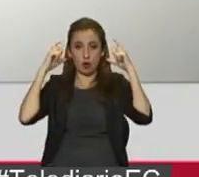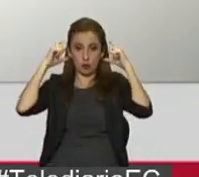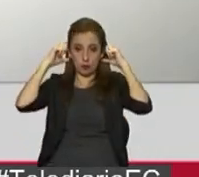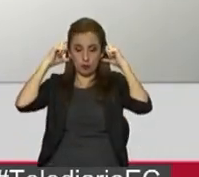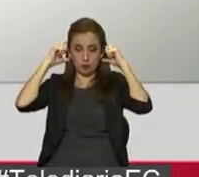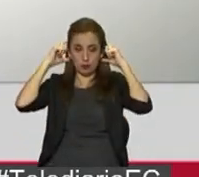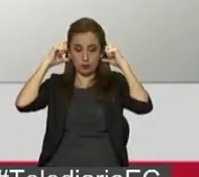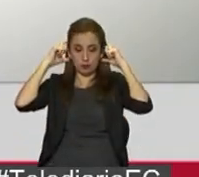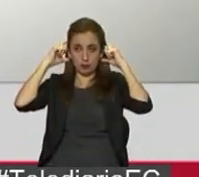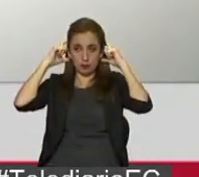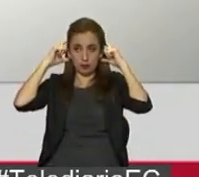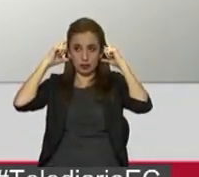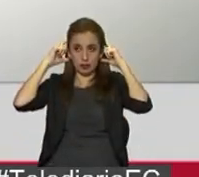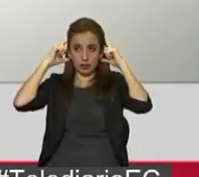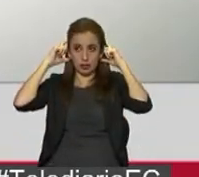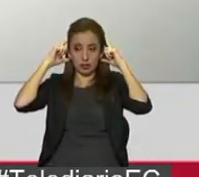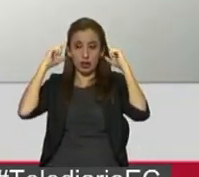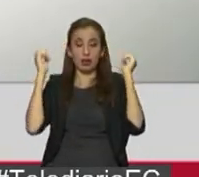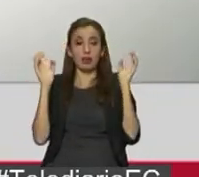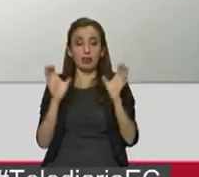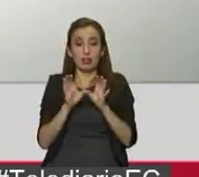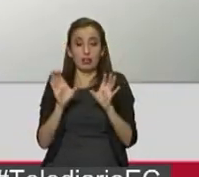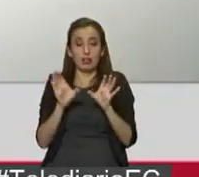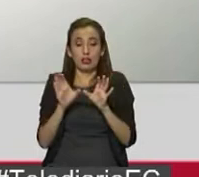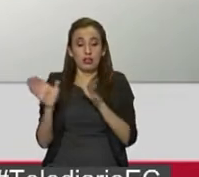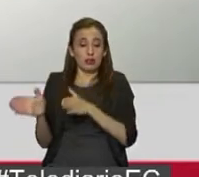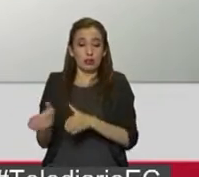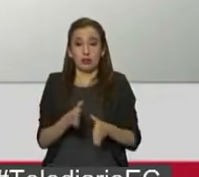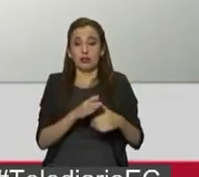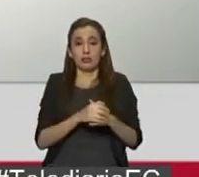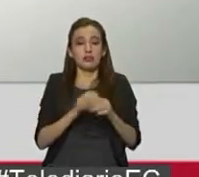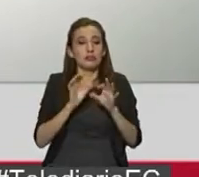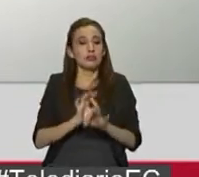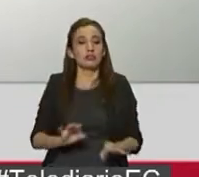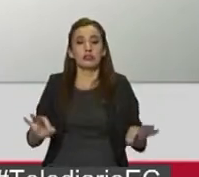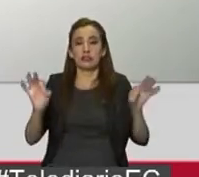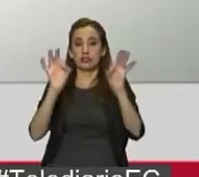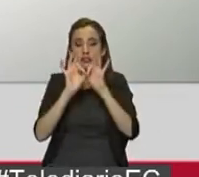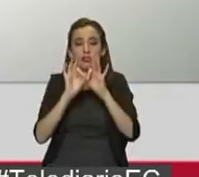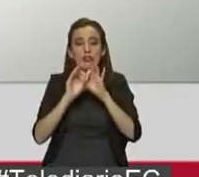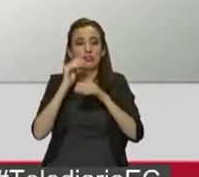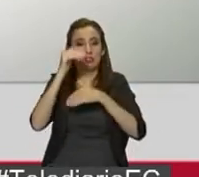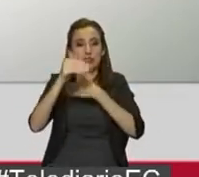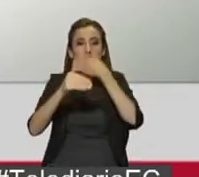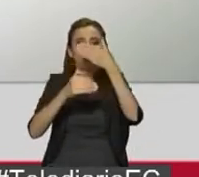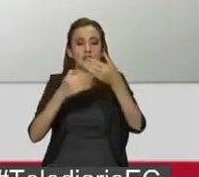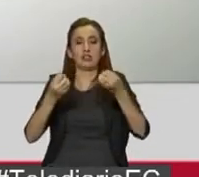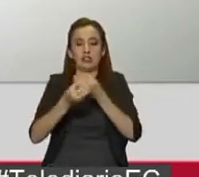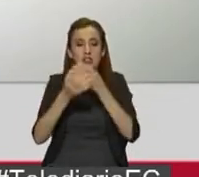rostro con certificación N95. Eso es una de las mejoras innovadoras